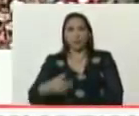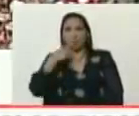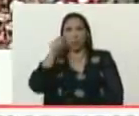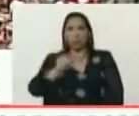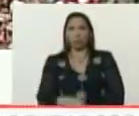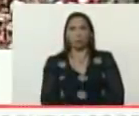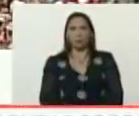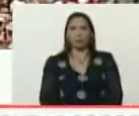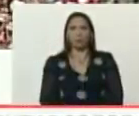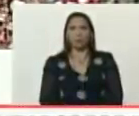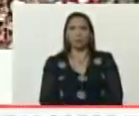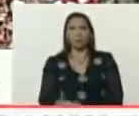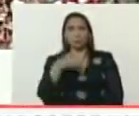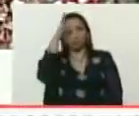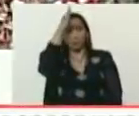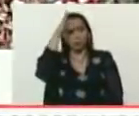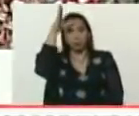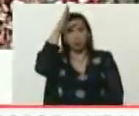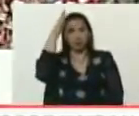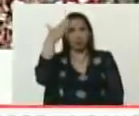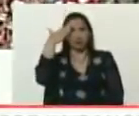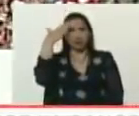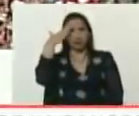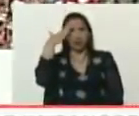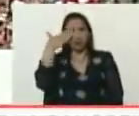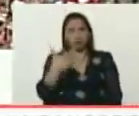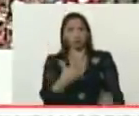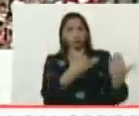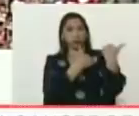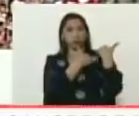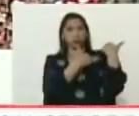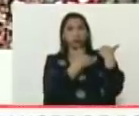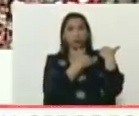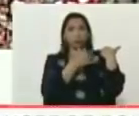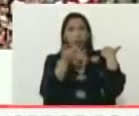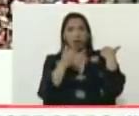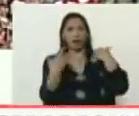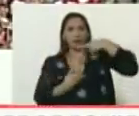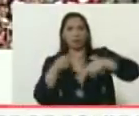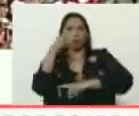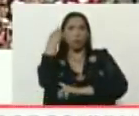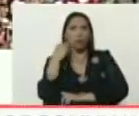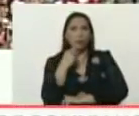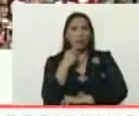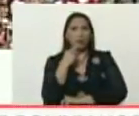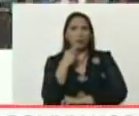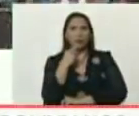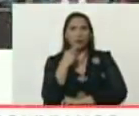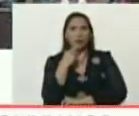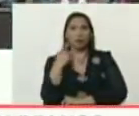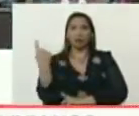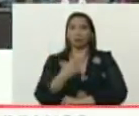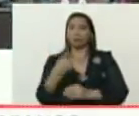Nicolás Maduro, consciente del rol y del papel histórico que tiene la revolución bolivariana, nos ha declarado